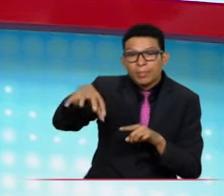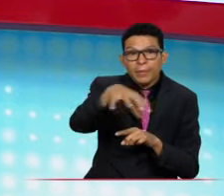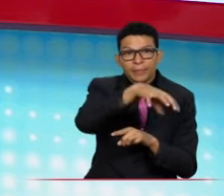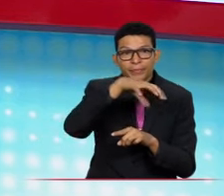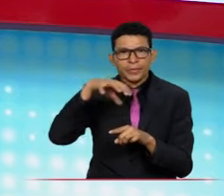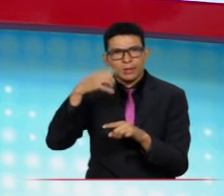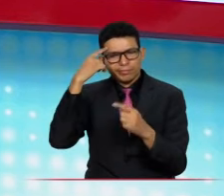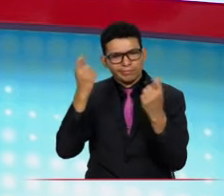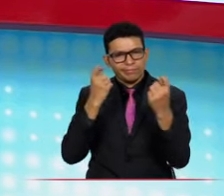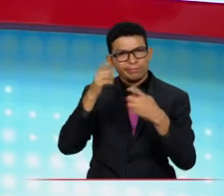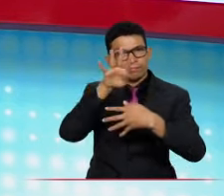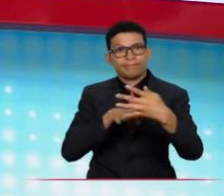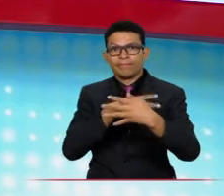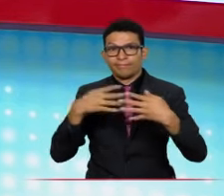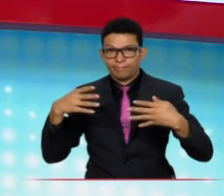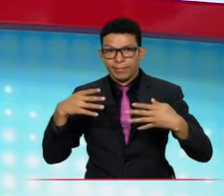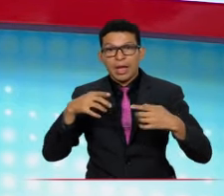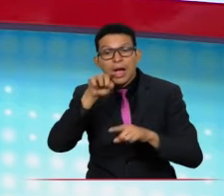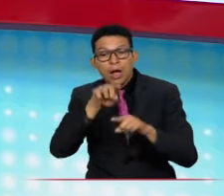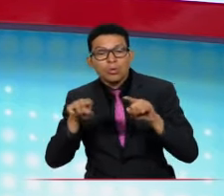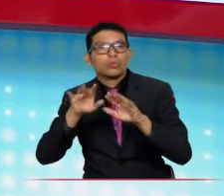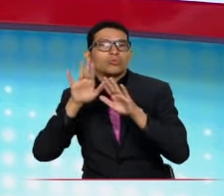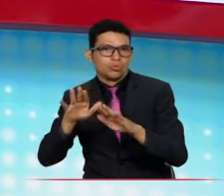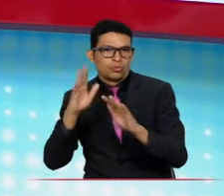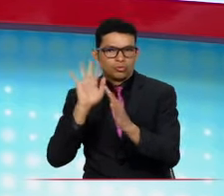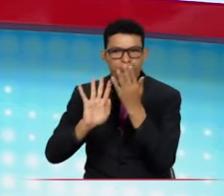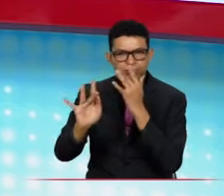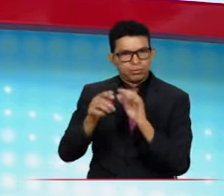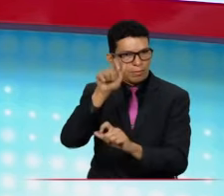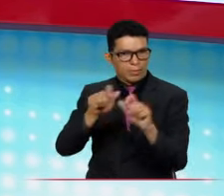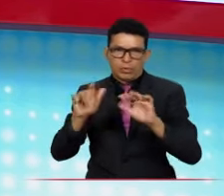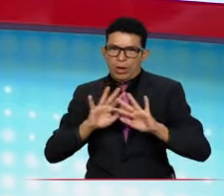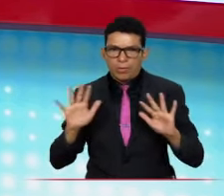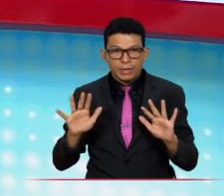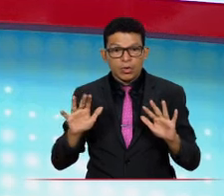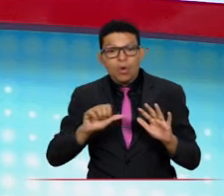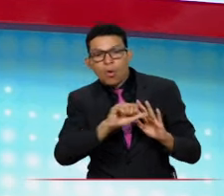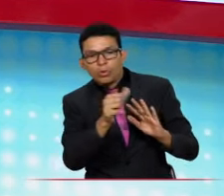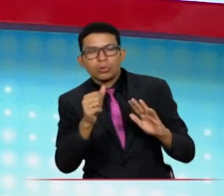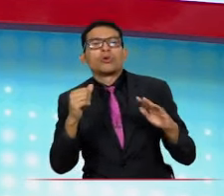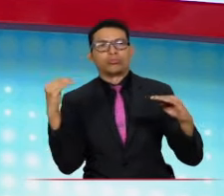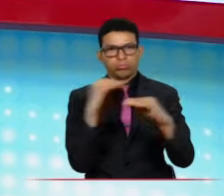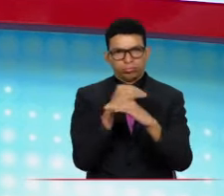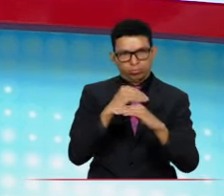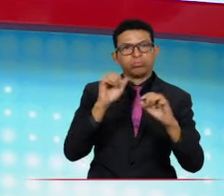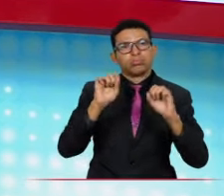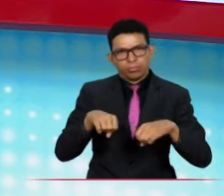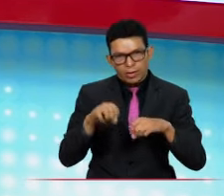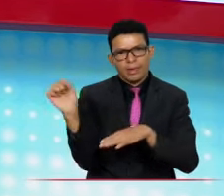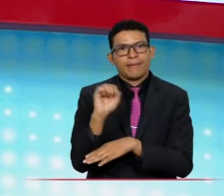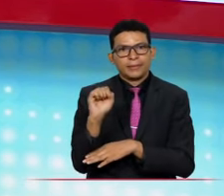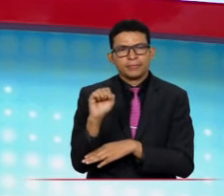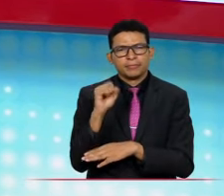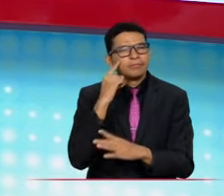en el manejo de los horarios. Algunos serán para peatones y en otros momentos los carros podrán transitar. Queremos conocer